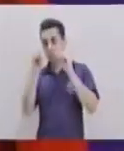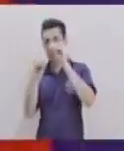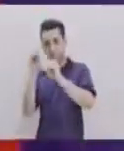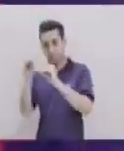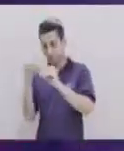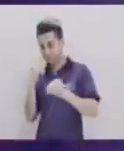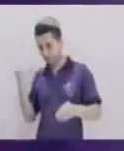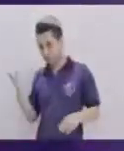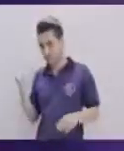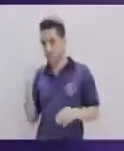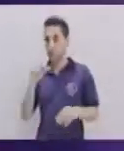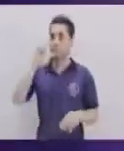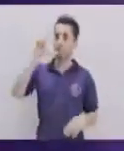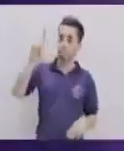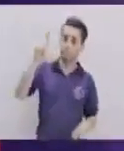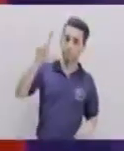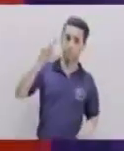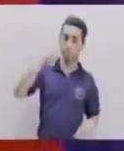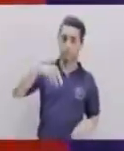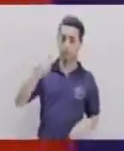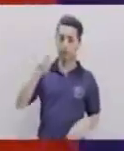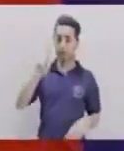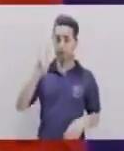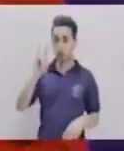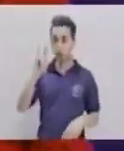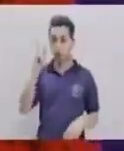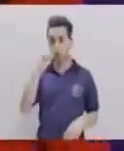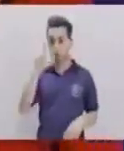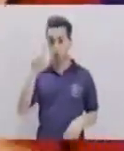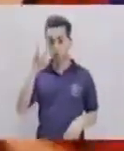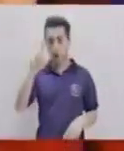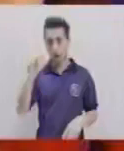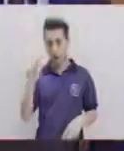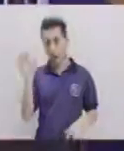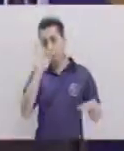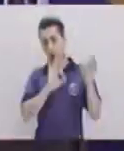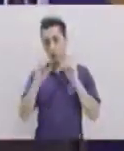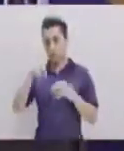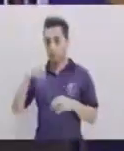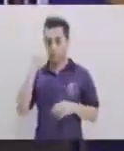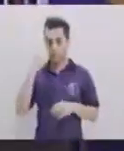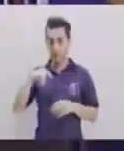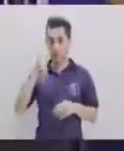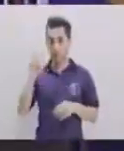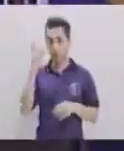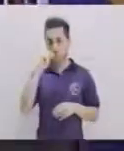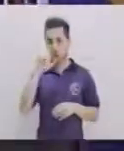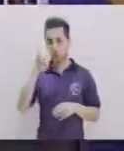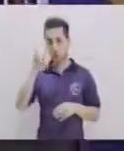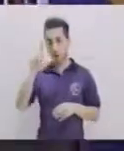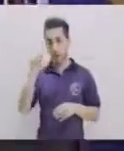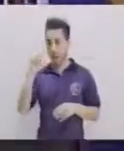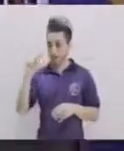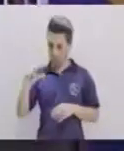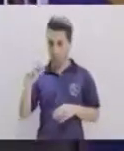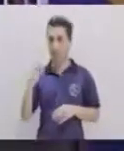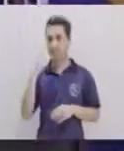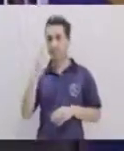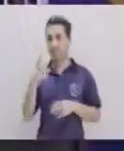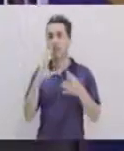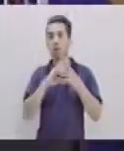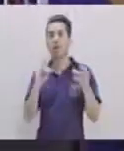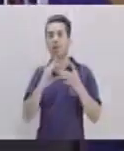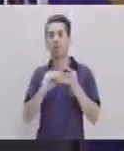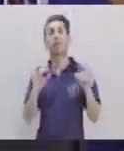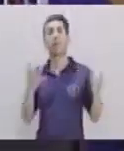colocadas, ¿de acuerdo? Si son mayúsculas, si son minúsculas, ¿sí? Muy bien, vamos a empezar entonces. Nuestro cuento se llama